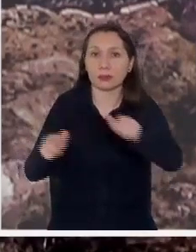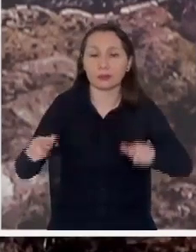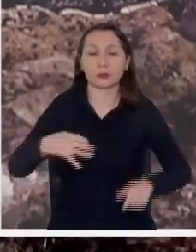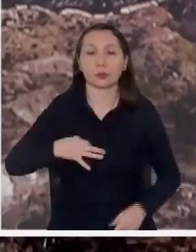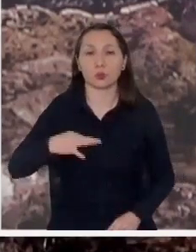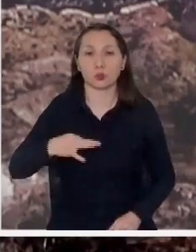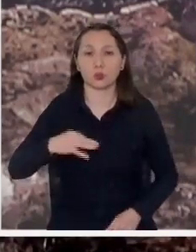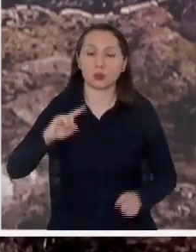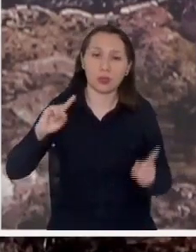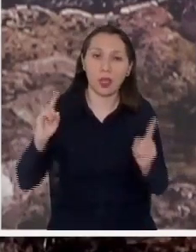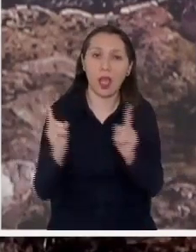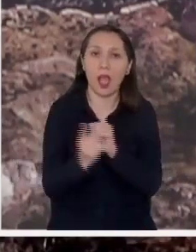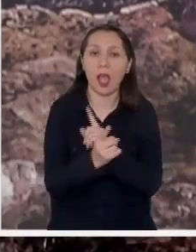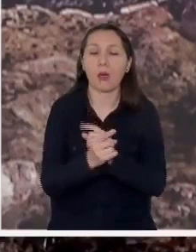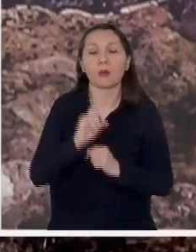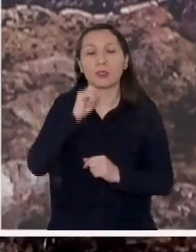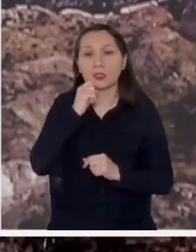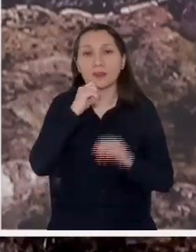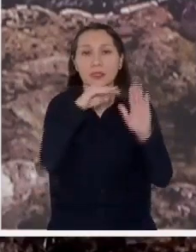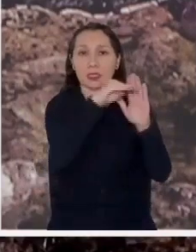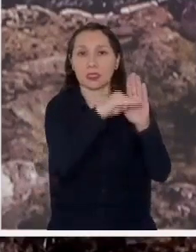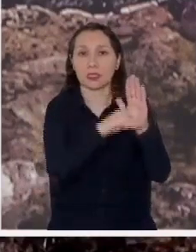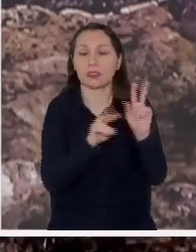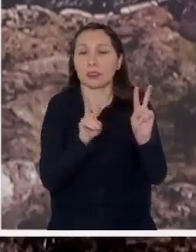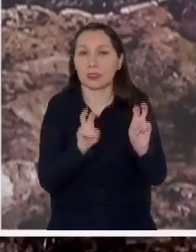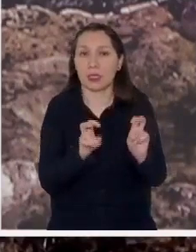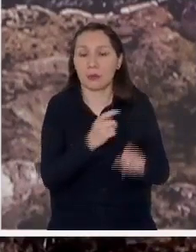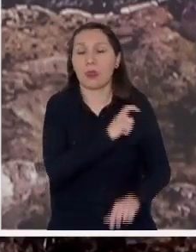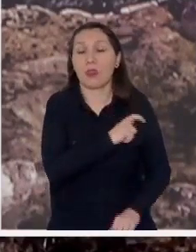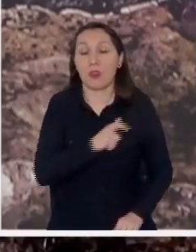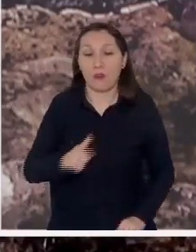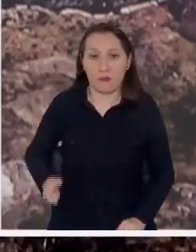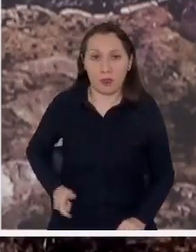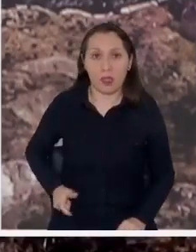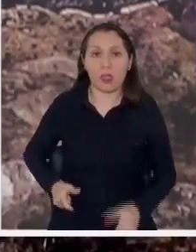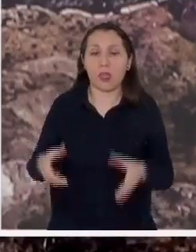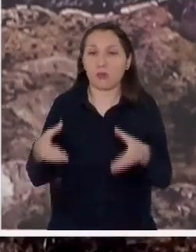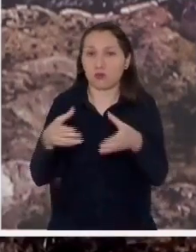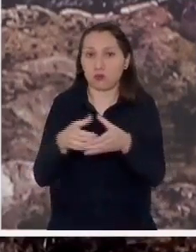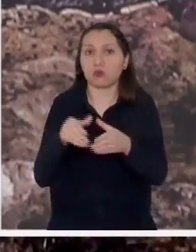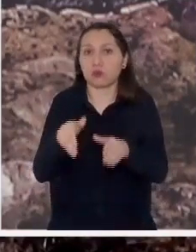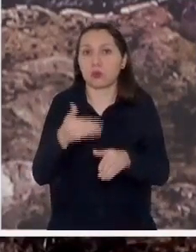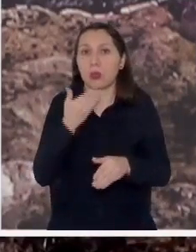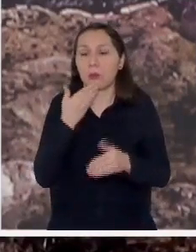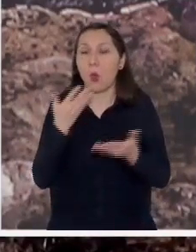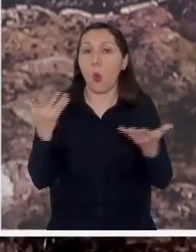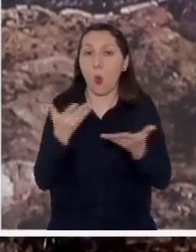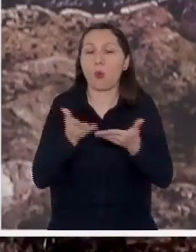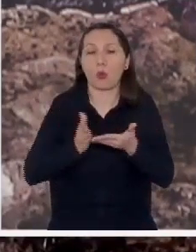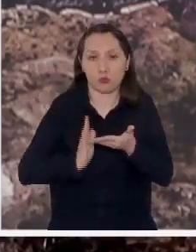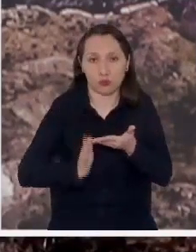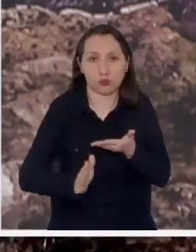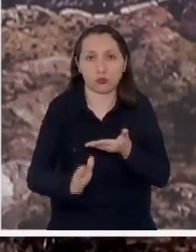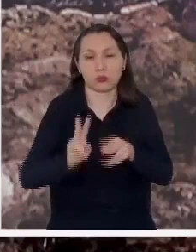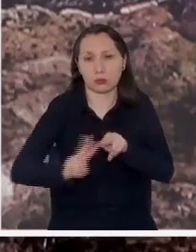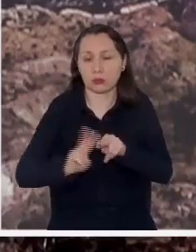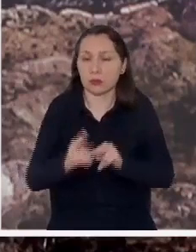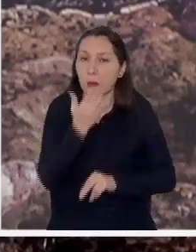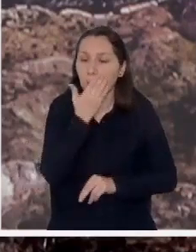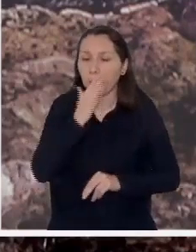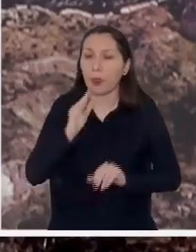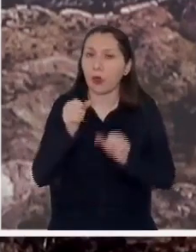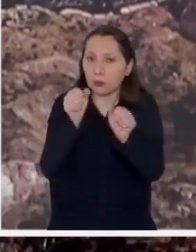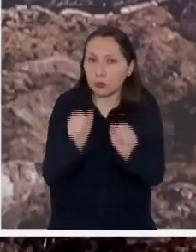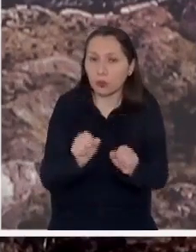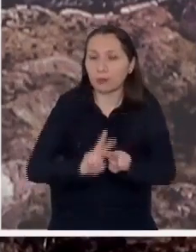la ciudadanía son cambios que tienen que ver con la agenda de gobierno que tienen que ver con Cómo seguimos realizando de la mejor manera